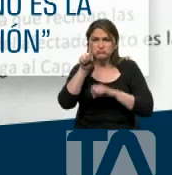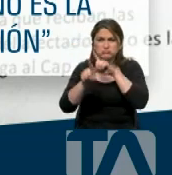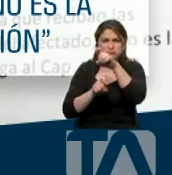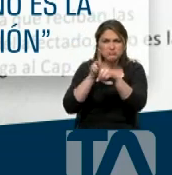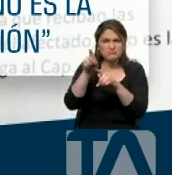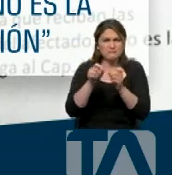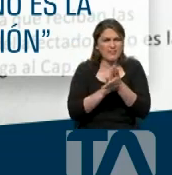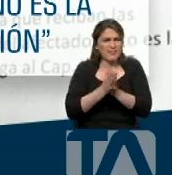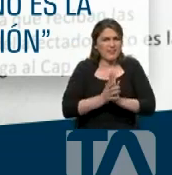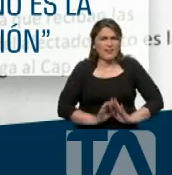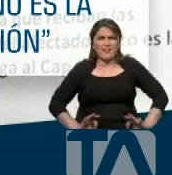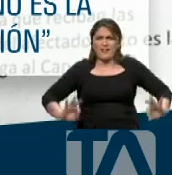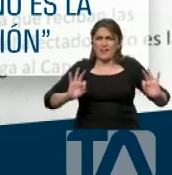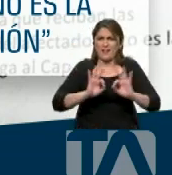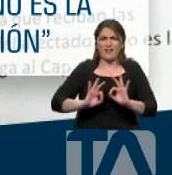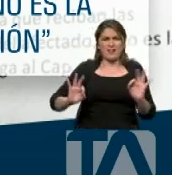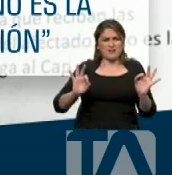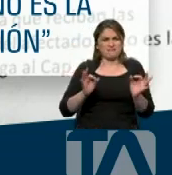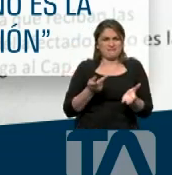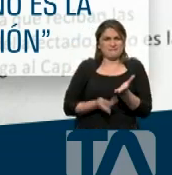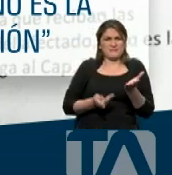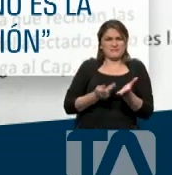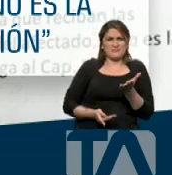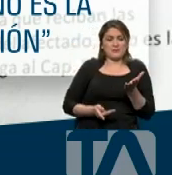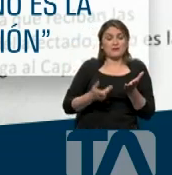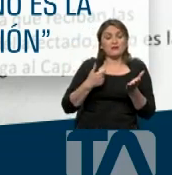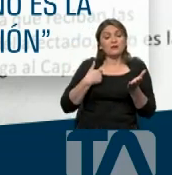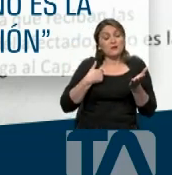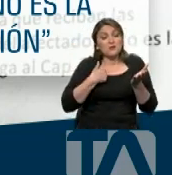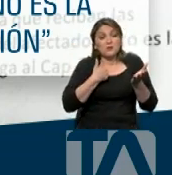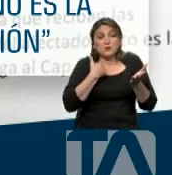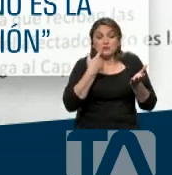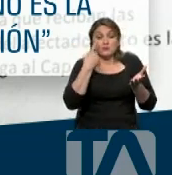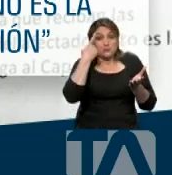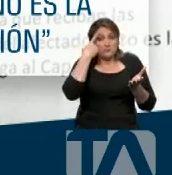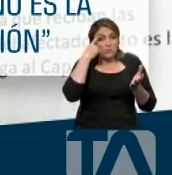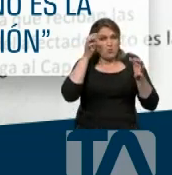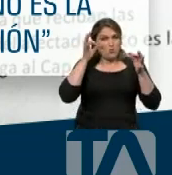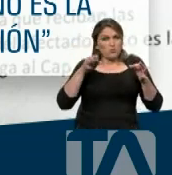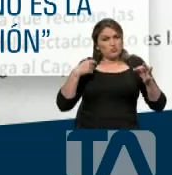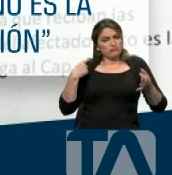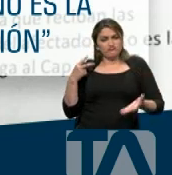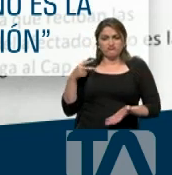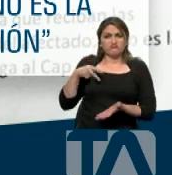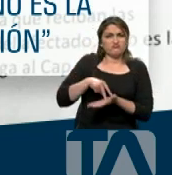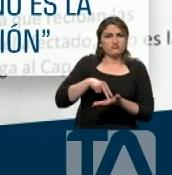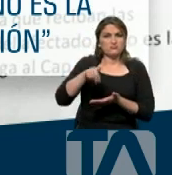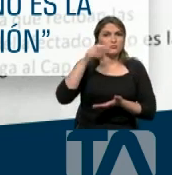de ella tomar la versión del señor presidente. Una vez que se dio cuenta de mi posición firme,